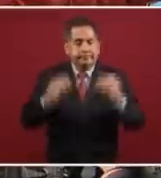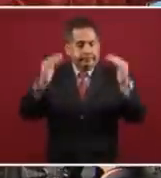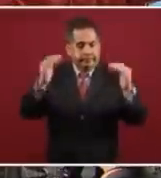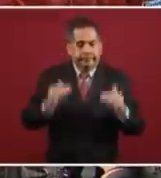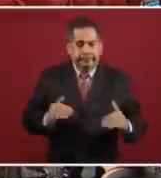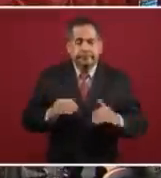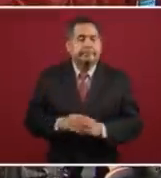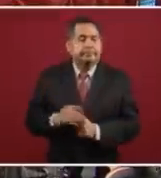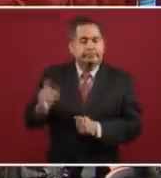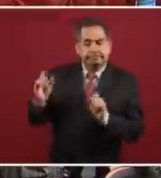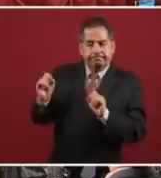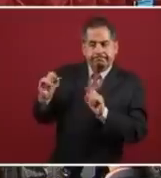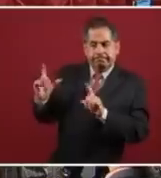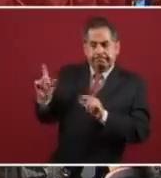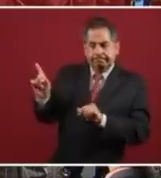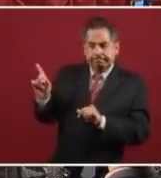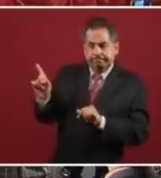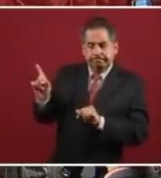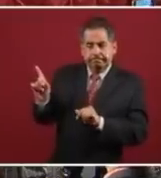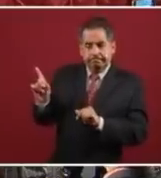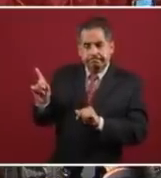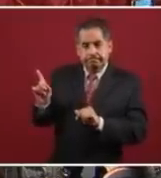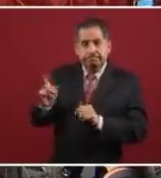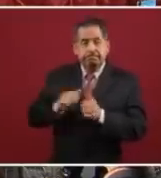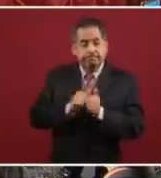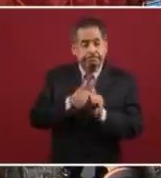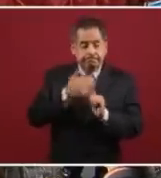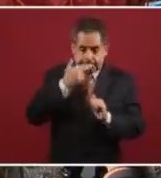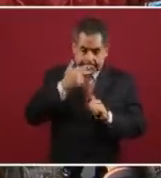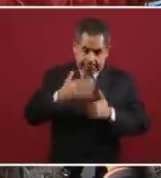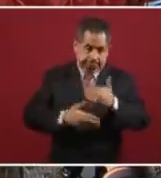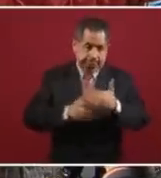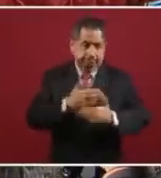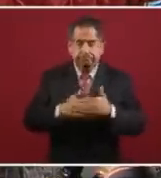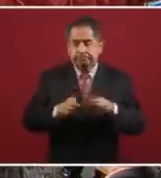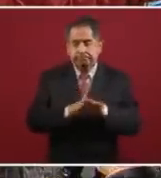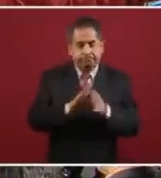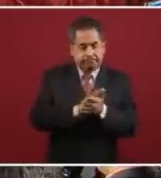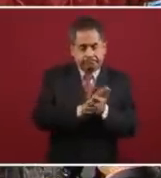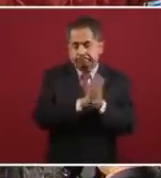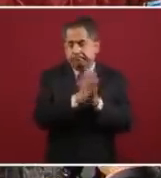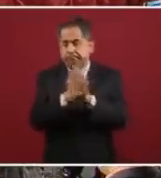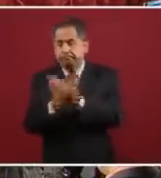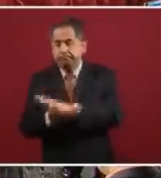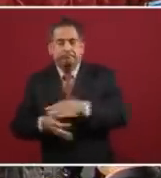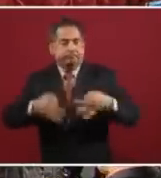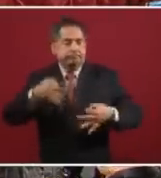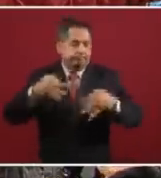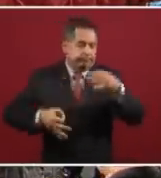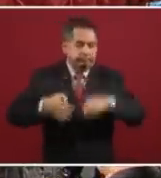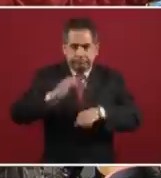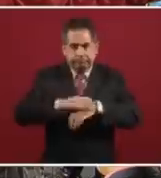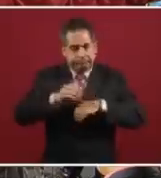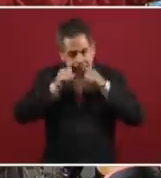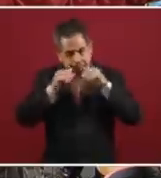por favor, para que vean cómo ha evolucionado la judicialización de los casos.